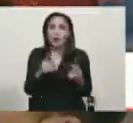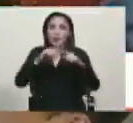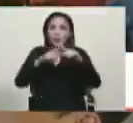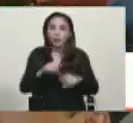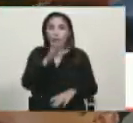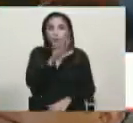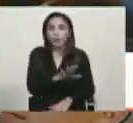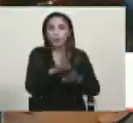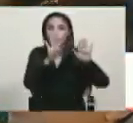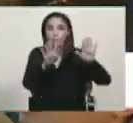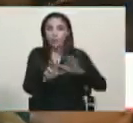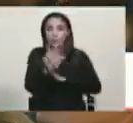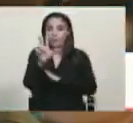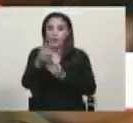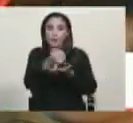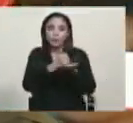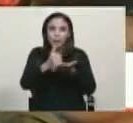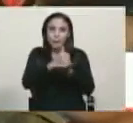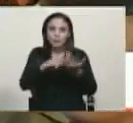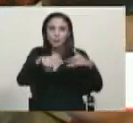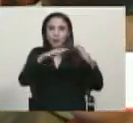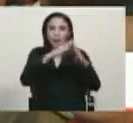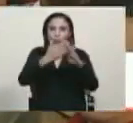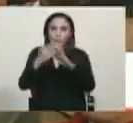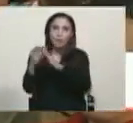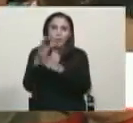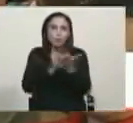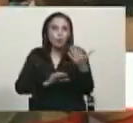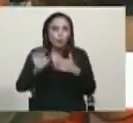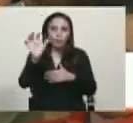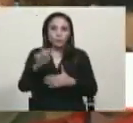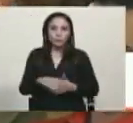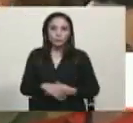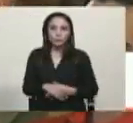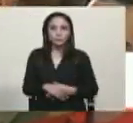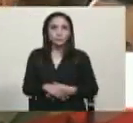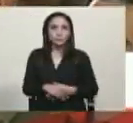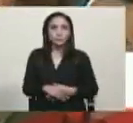593 nuevas farmacias comunitarias a nivel nacional.